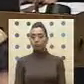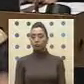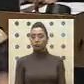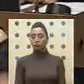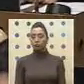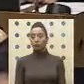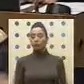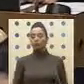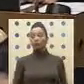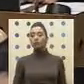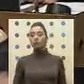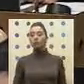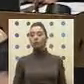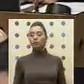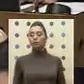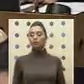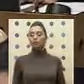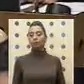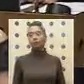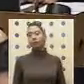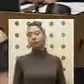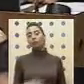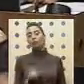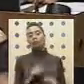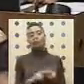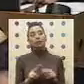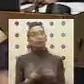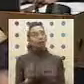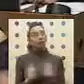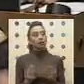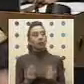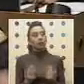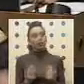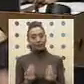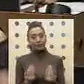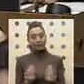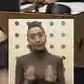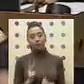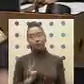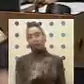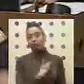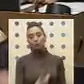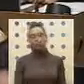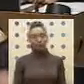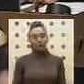Y esto se hace necesario, señor presidente,